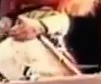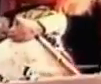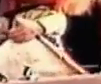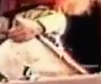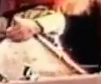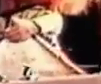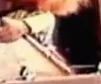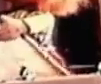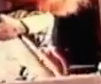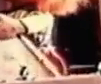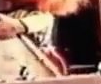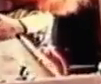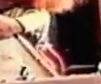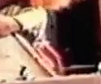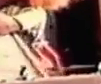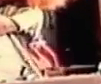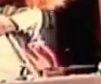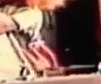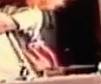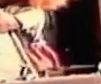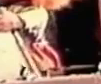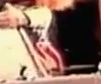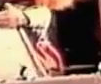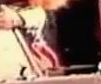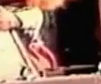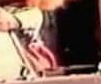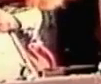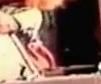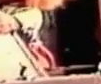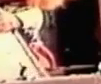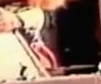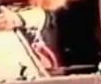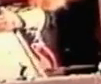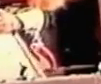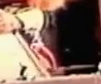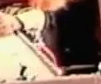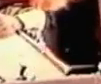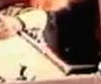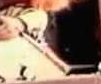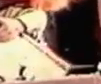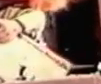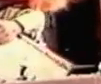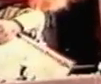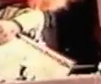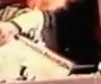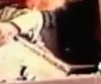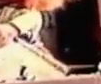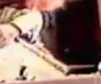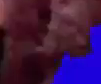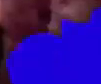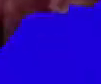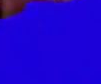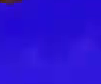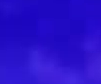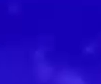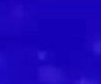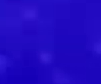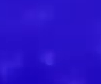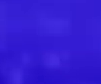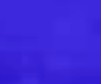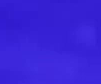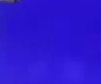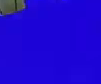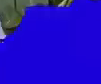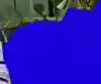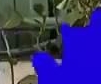imprimo papeles en una prensa donde se prensan aceitunas y ollejos de uva. ¡Guau!